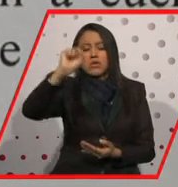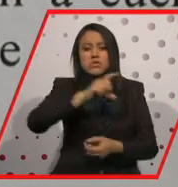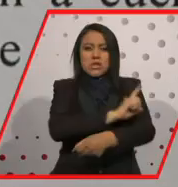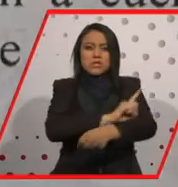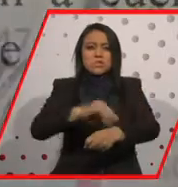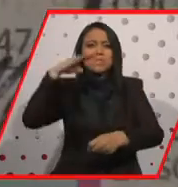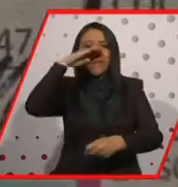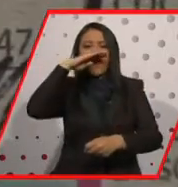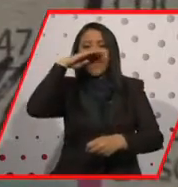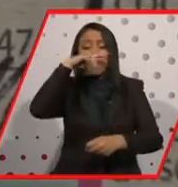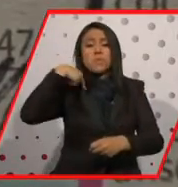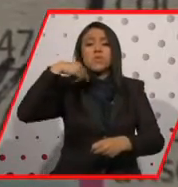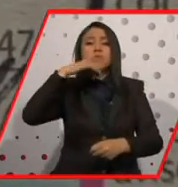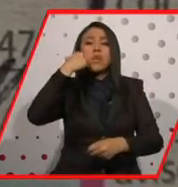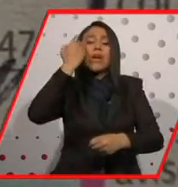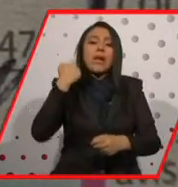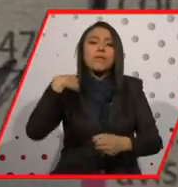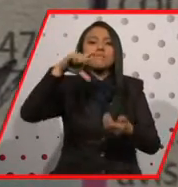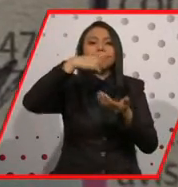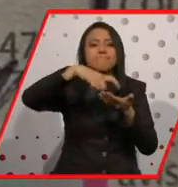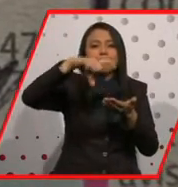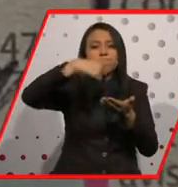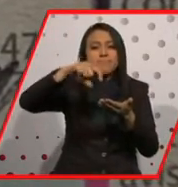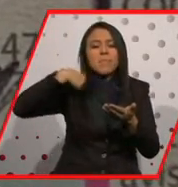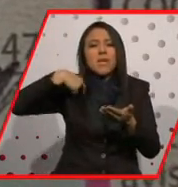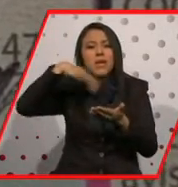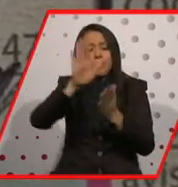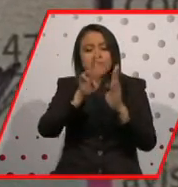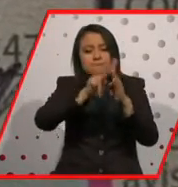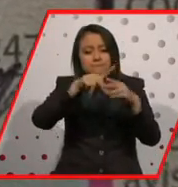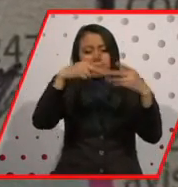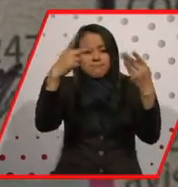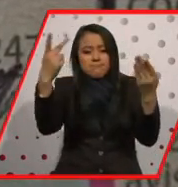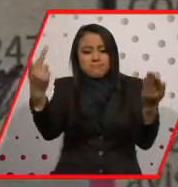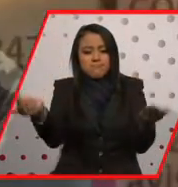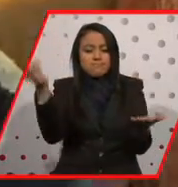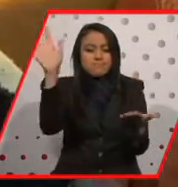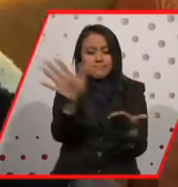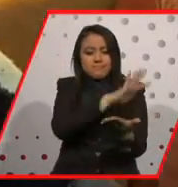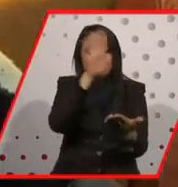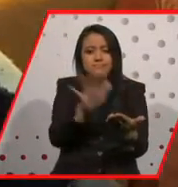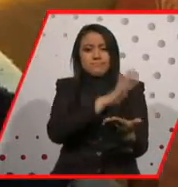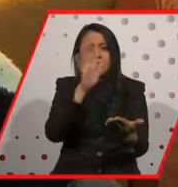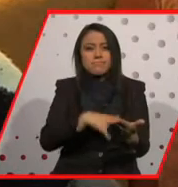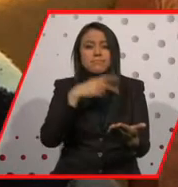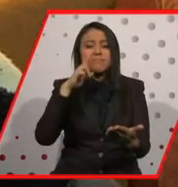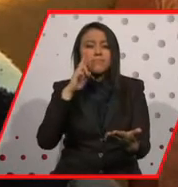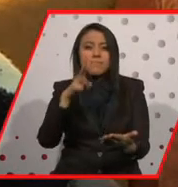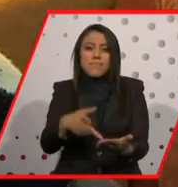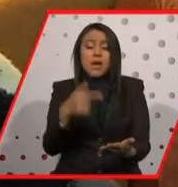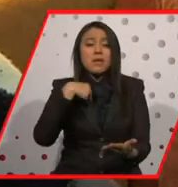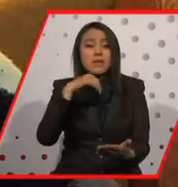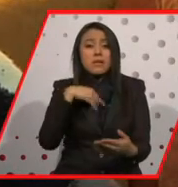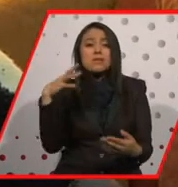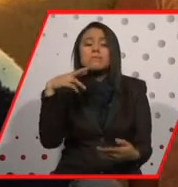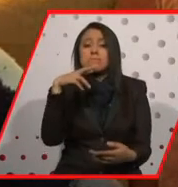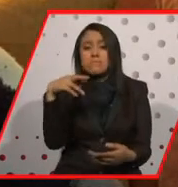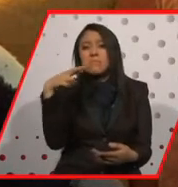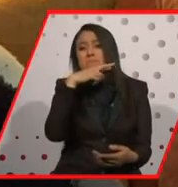comprar un inmueble, lo buscó mi marido en el periódico, lo encontró por remate, pensó que era una muy buena oportunidad.